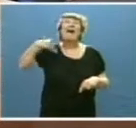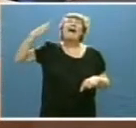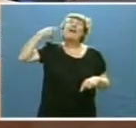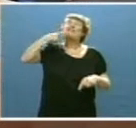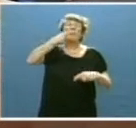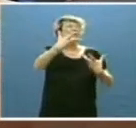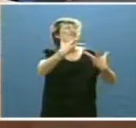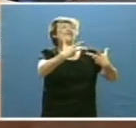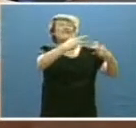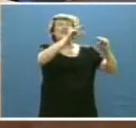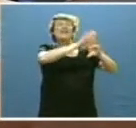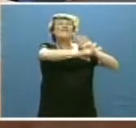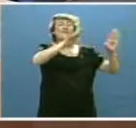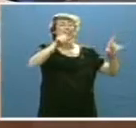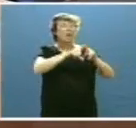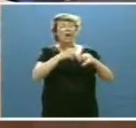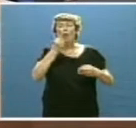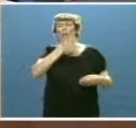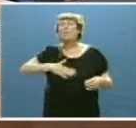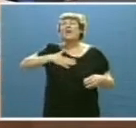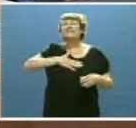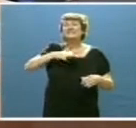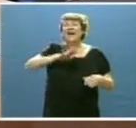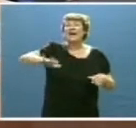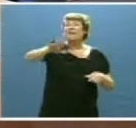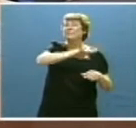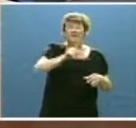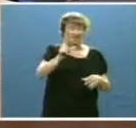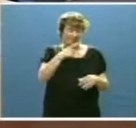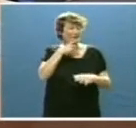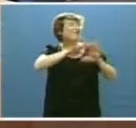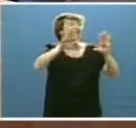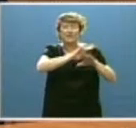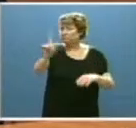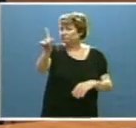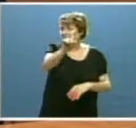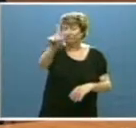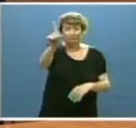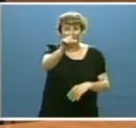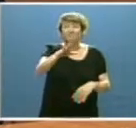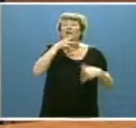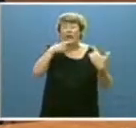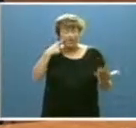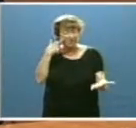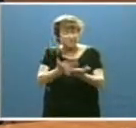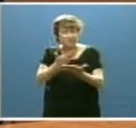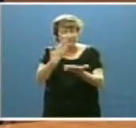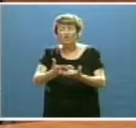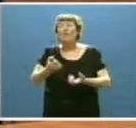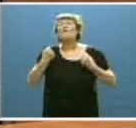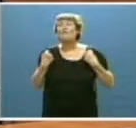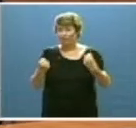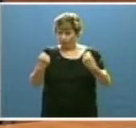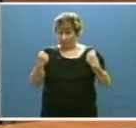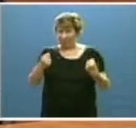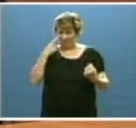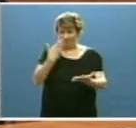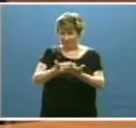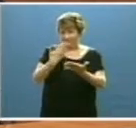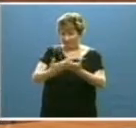el fin de nuestro estado del bienestar cuyo núcleo esencial ha demostrado mucha fortaleza